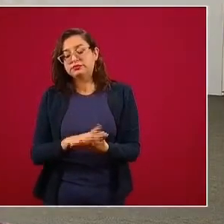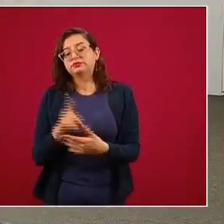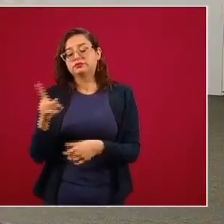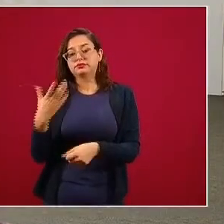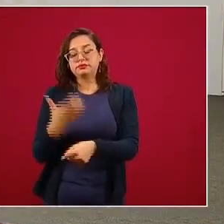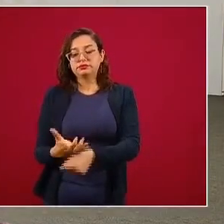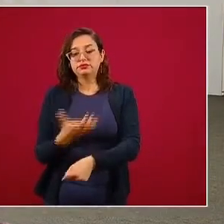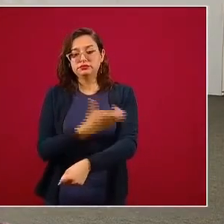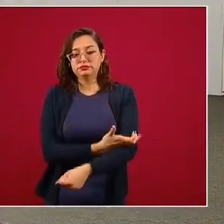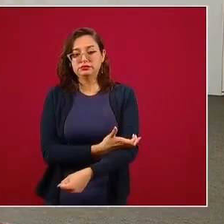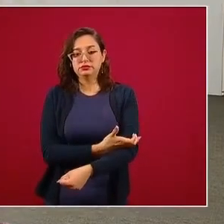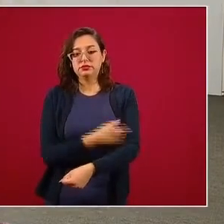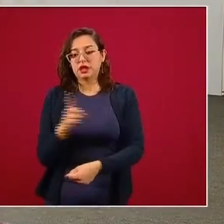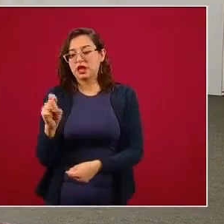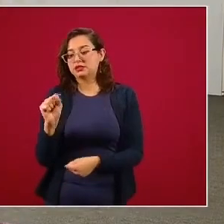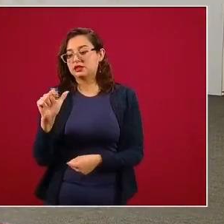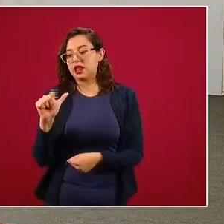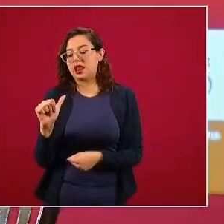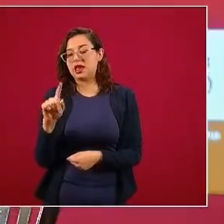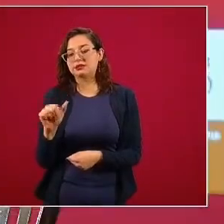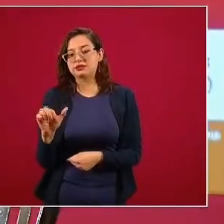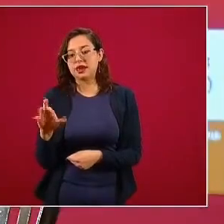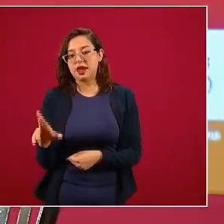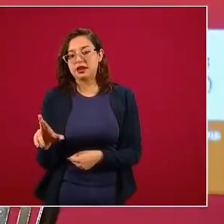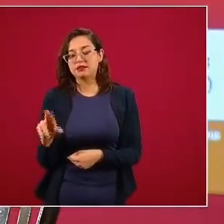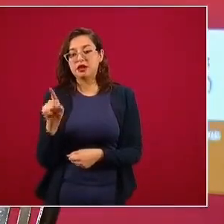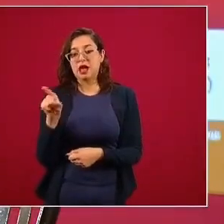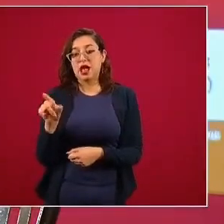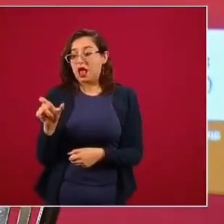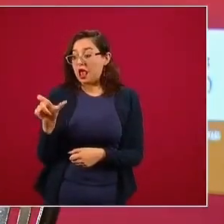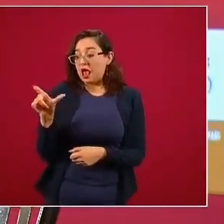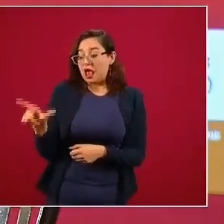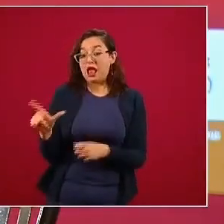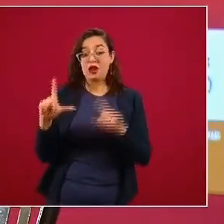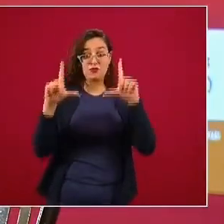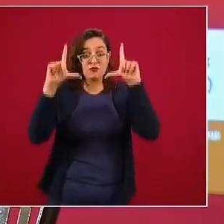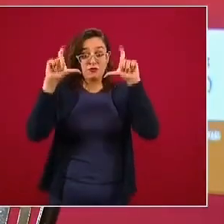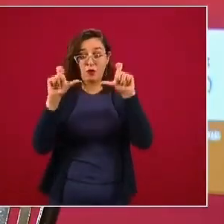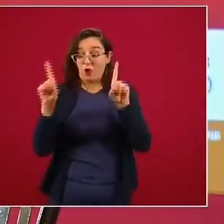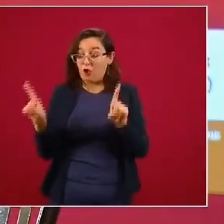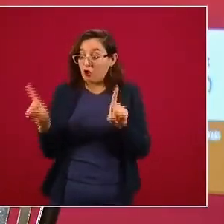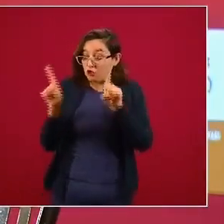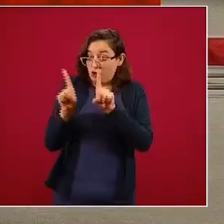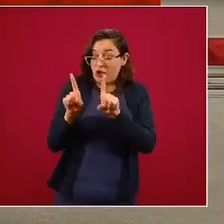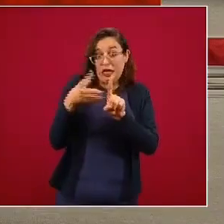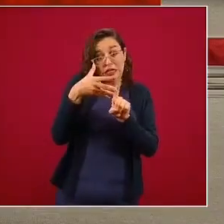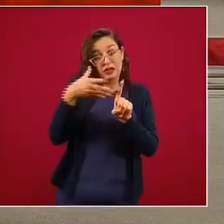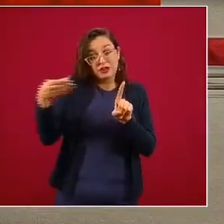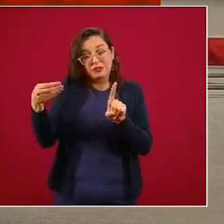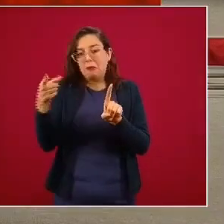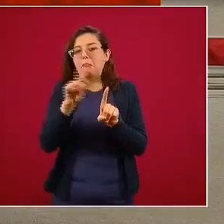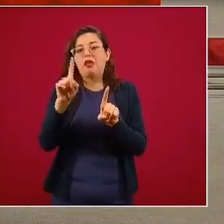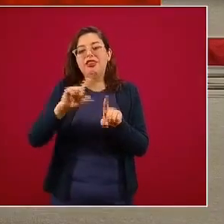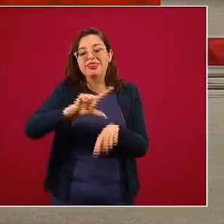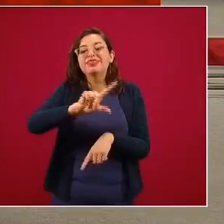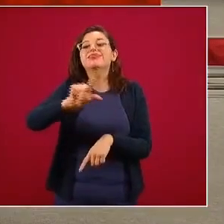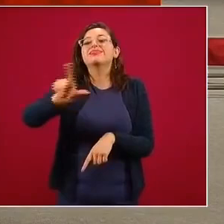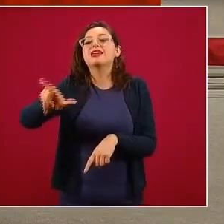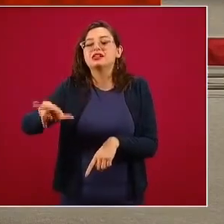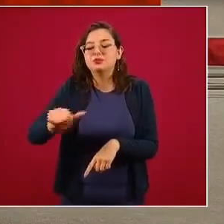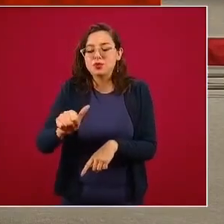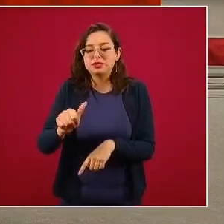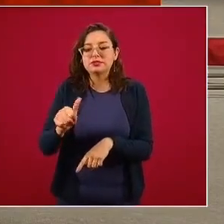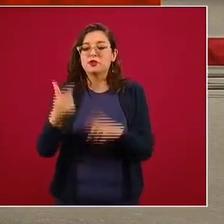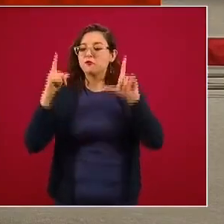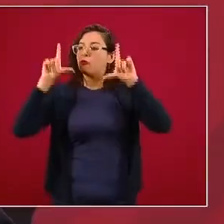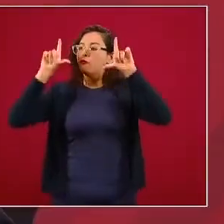nuestro compañero, el licenciado Salazar, él no fue durante la foto que fue el contacto relevante, fue después. Él después,